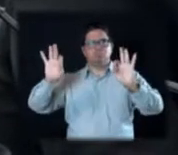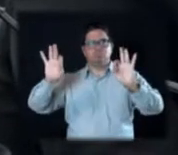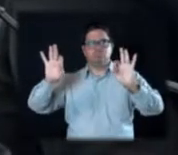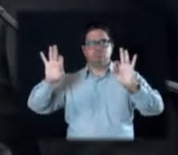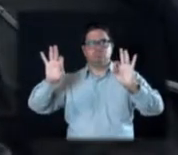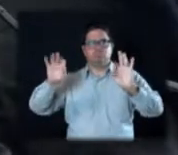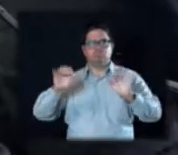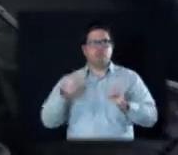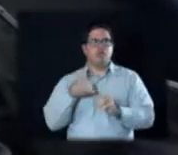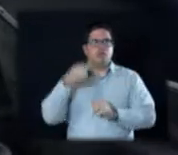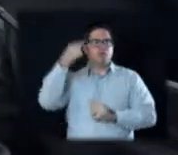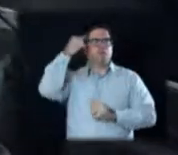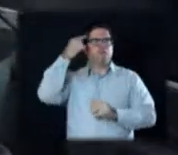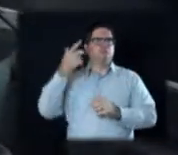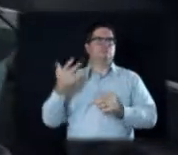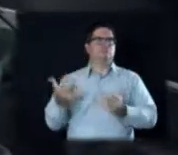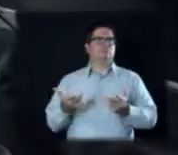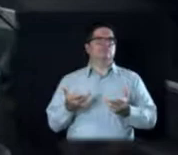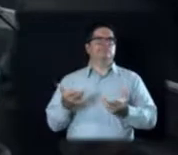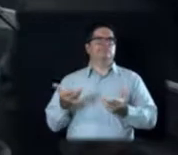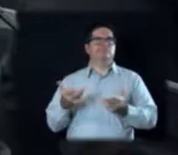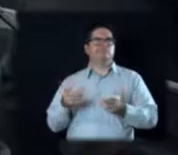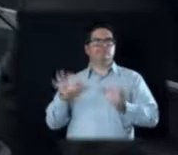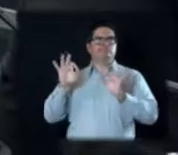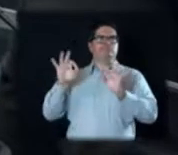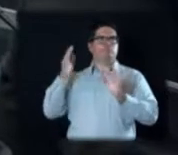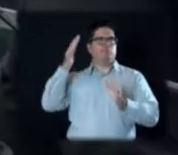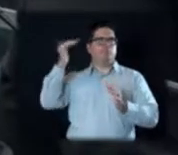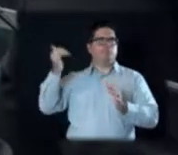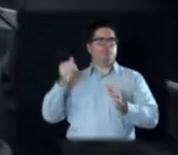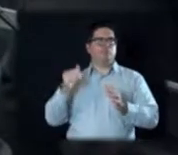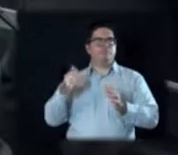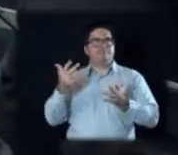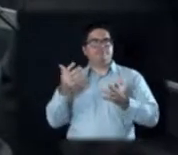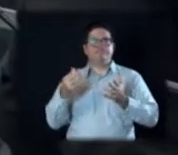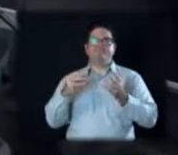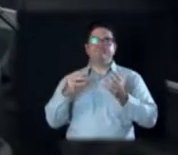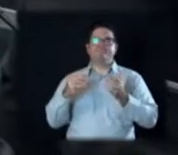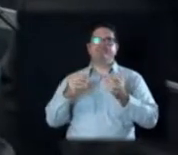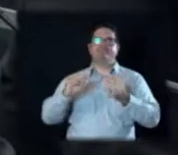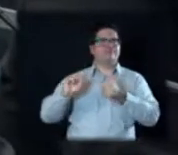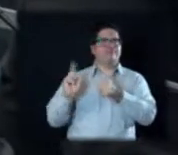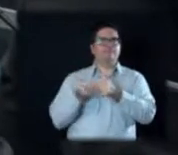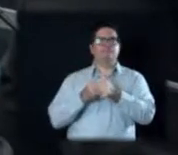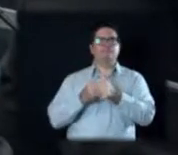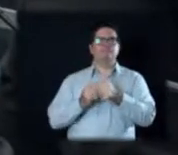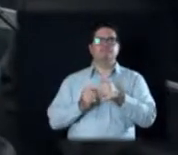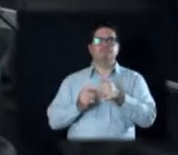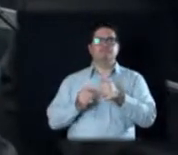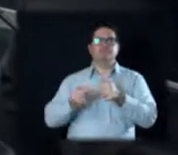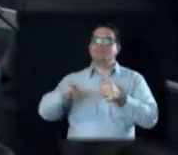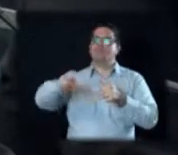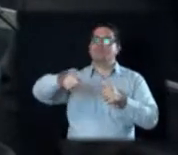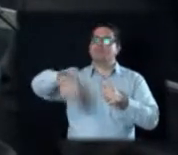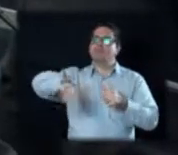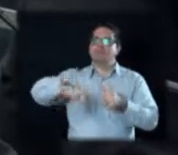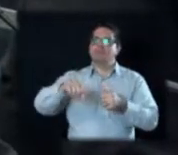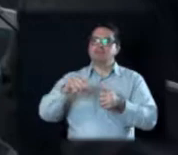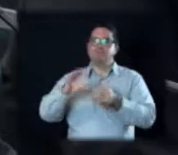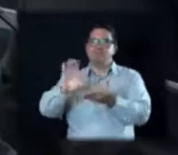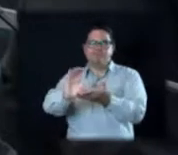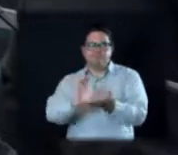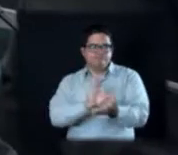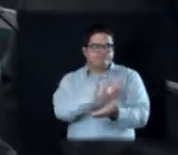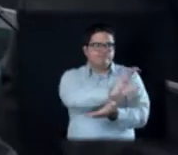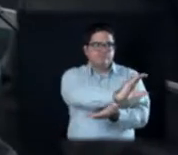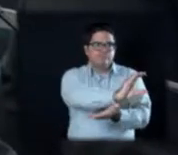bien. Y la razón por la cual pienso que lo hace bastante bien es porque, número uno, muchas de estas